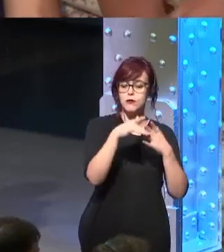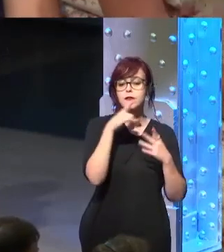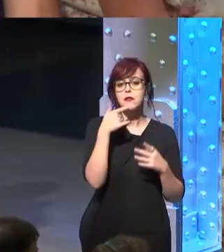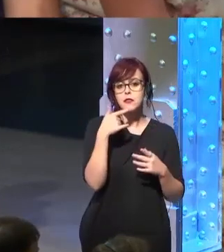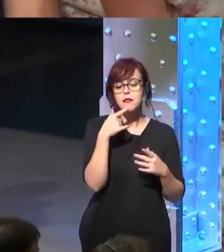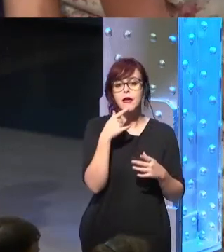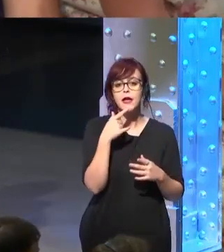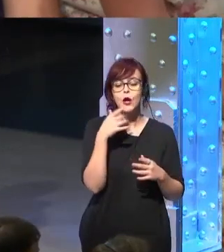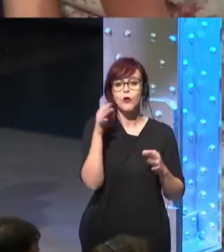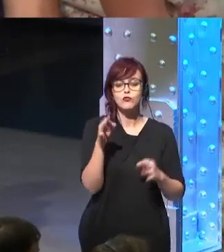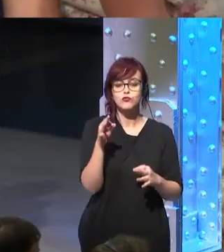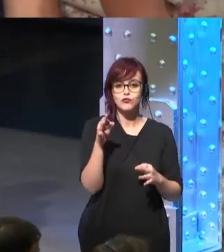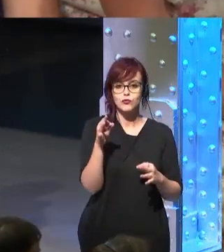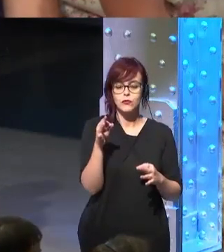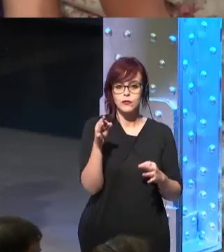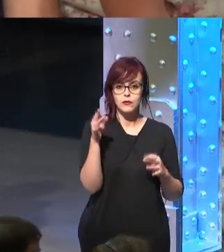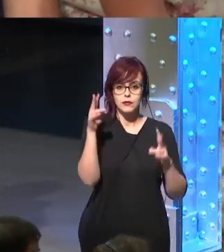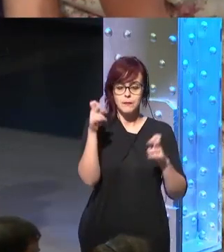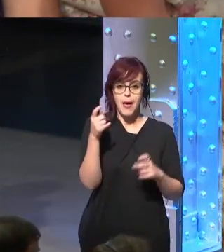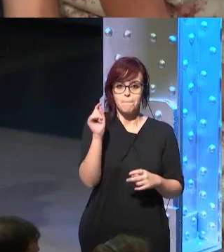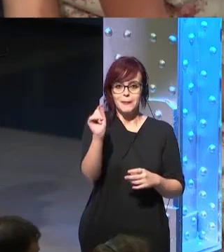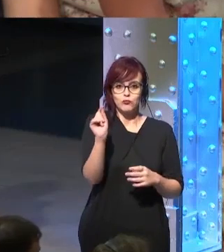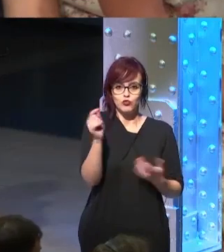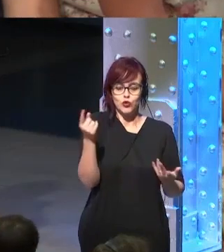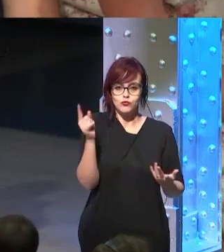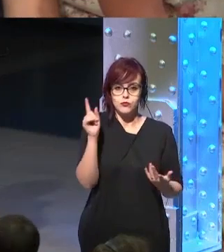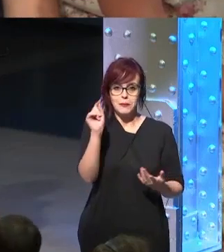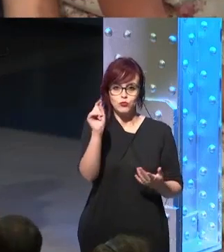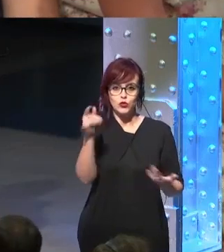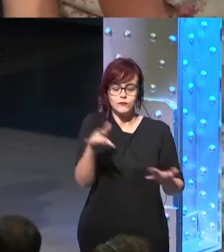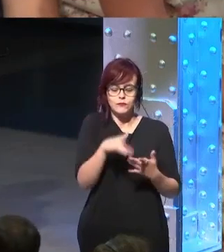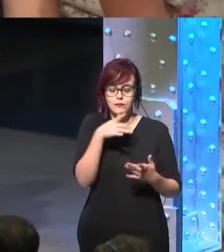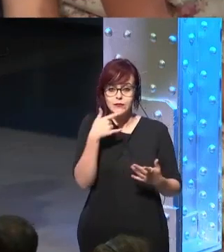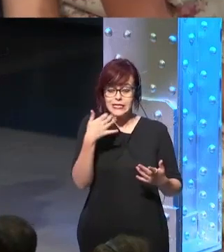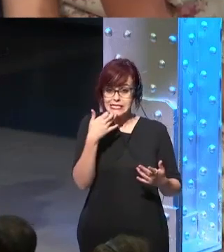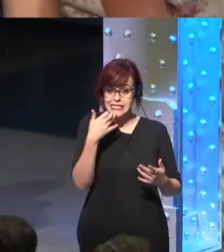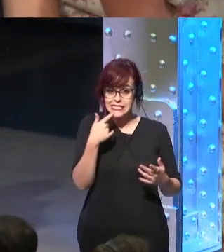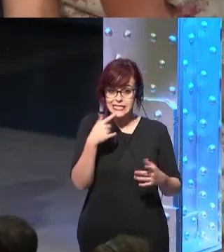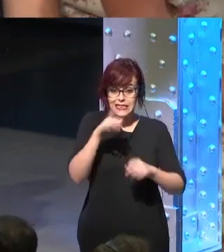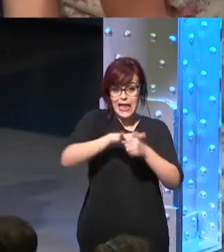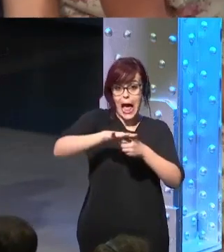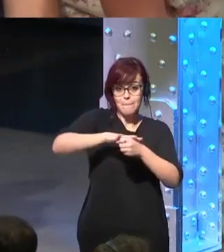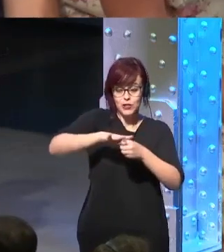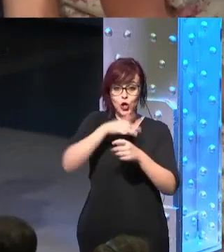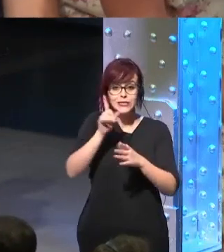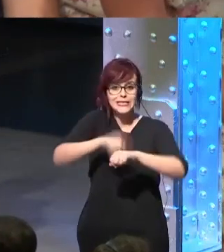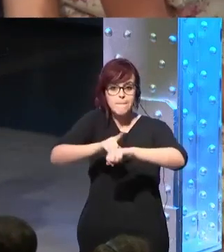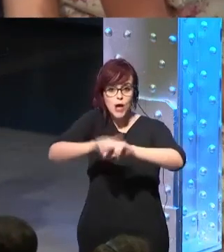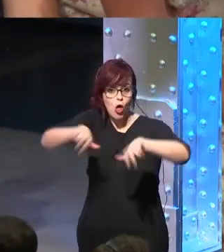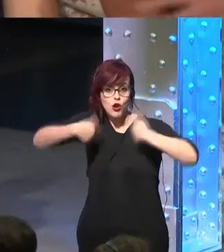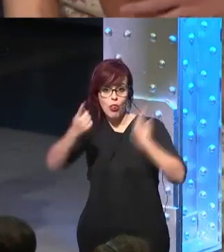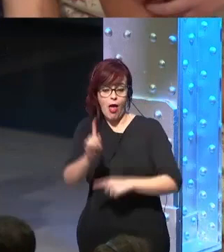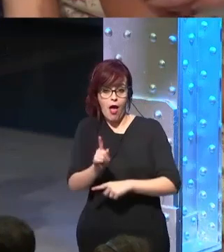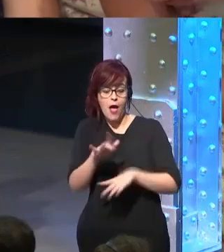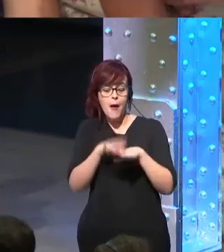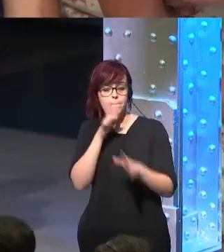de minutos en el aire. Si nosotros no tenemos acceso a esos minutos y no tenemos posesión de ese espacio, yo creo que es casi imposible.